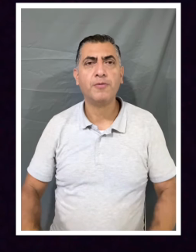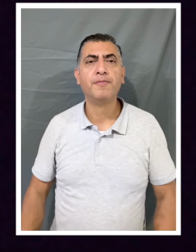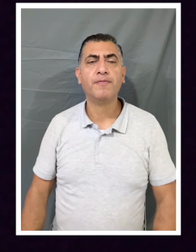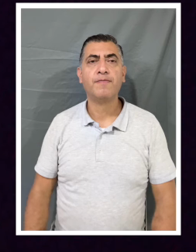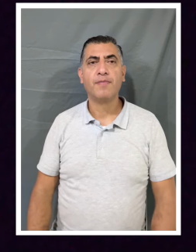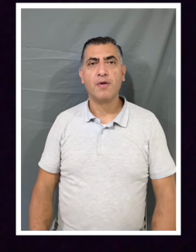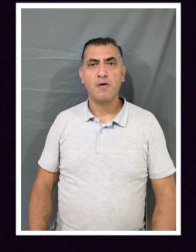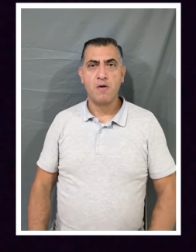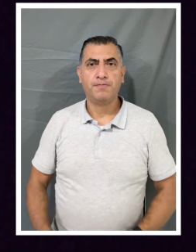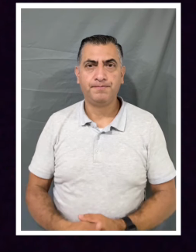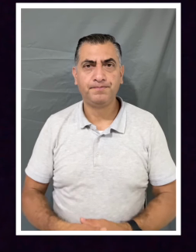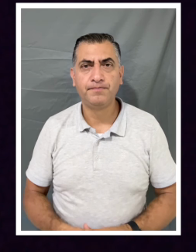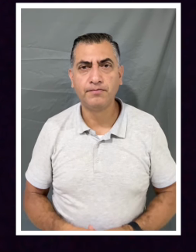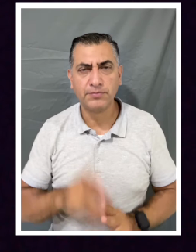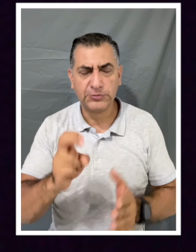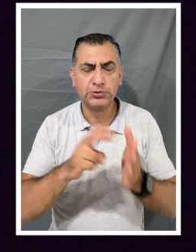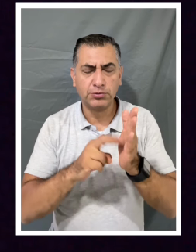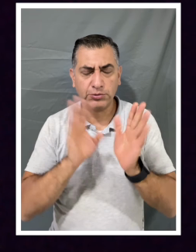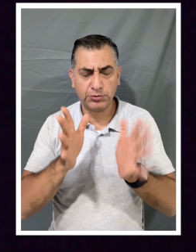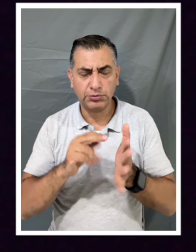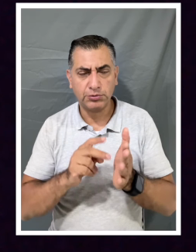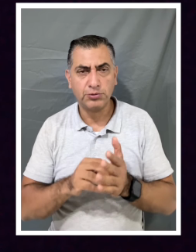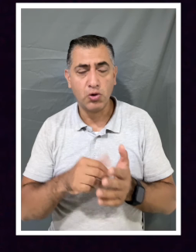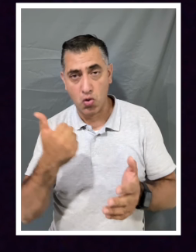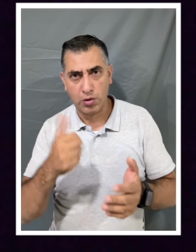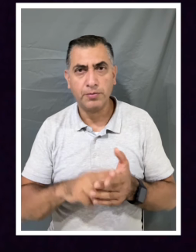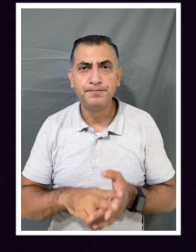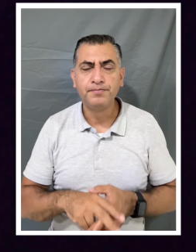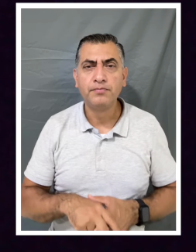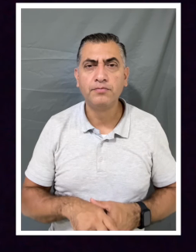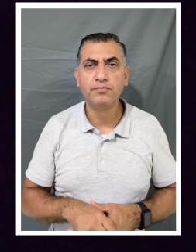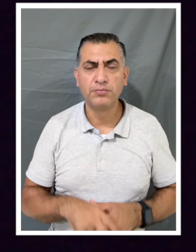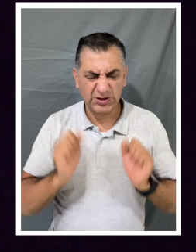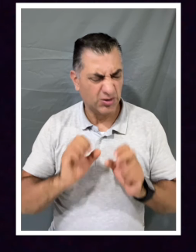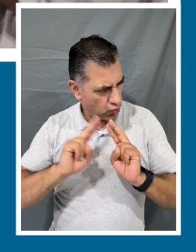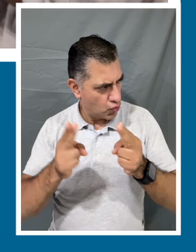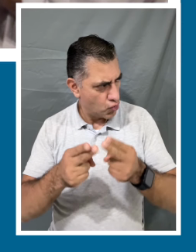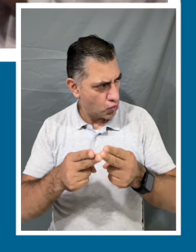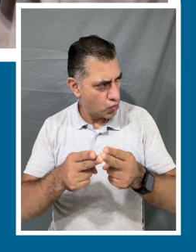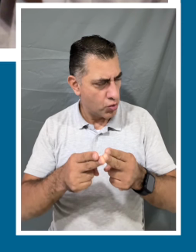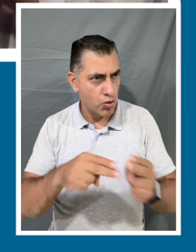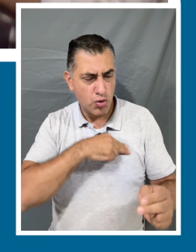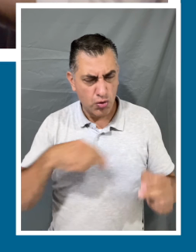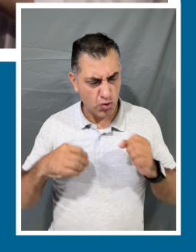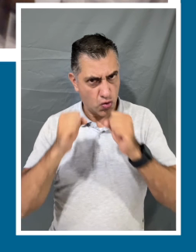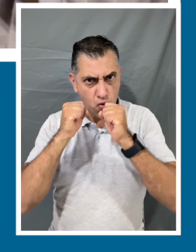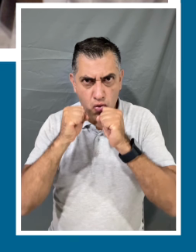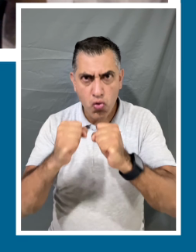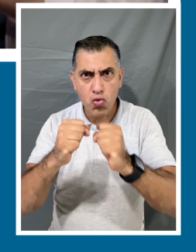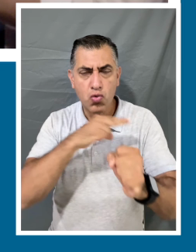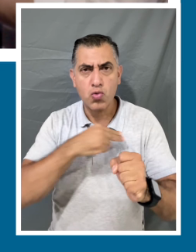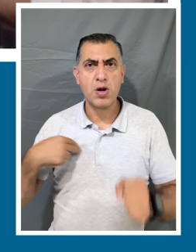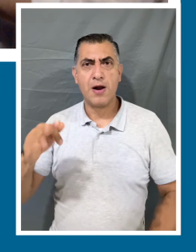antes del del versículo que que leímos otra manera de mantener la unidad es que nos fortalezcamos